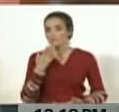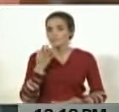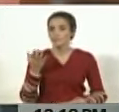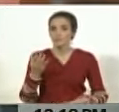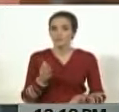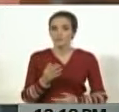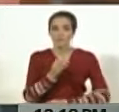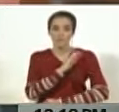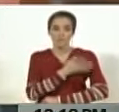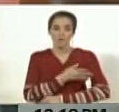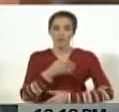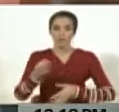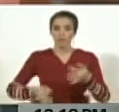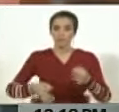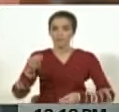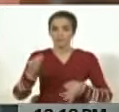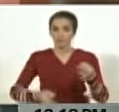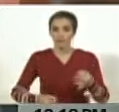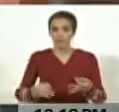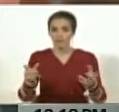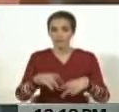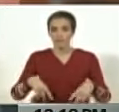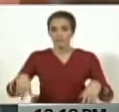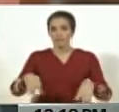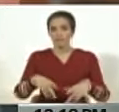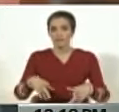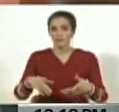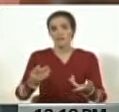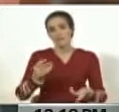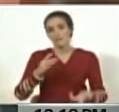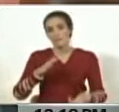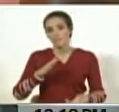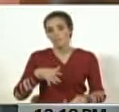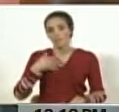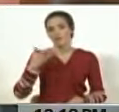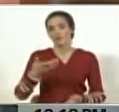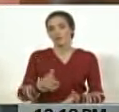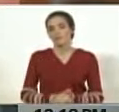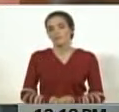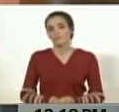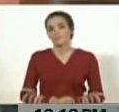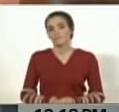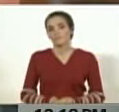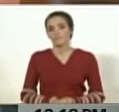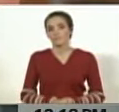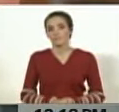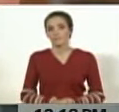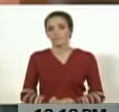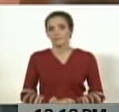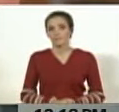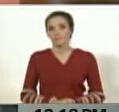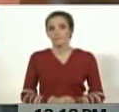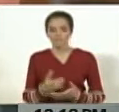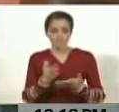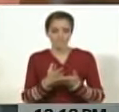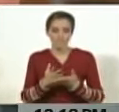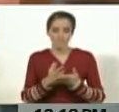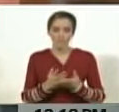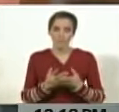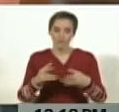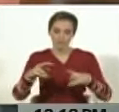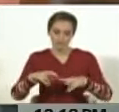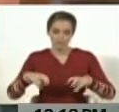en el Poder Judicial, en la sala, que pudiera perfectamente haberla estudiado o